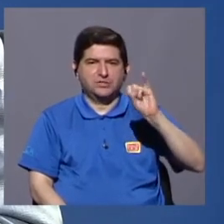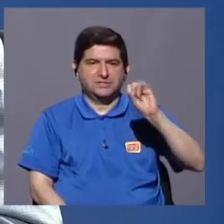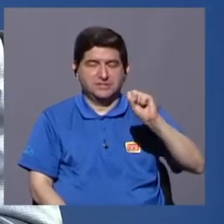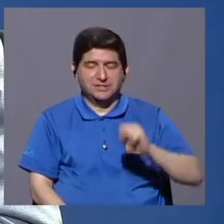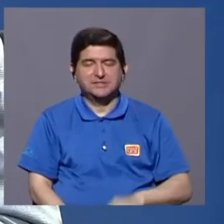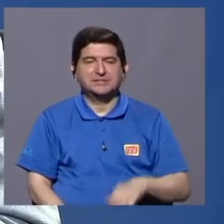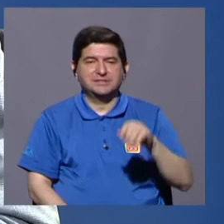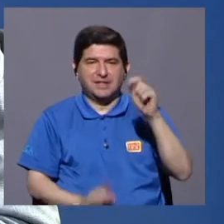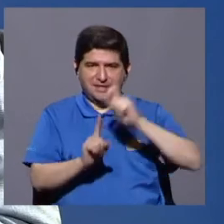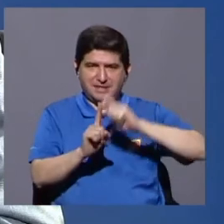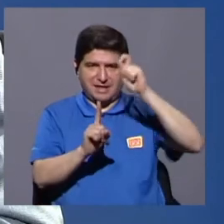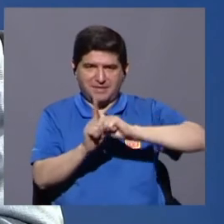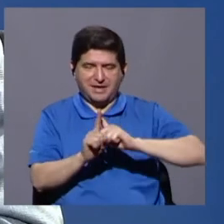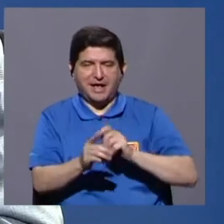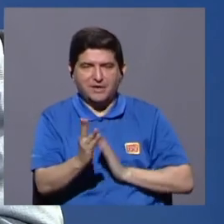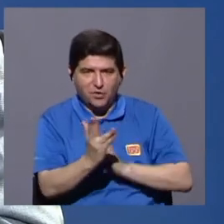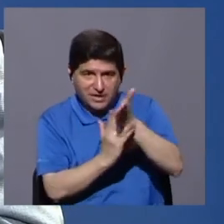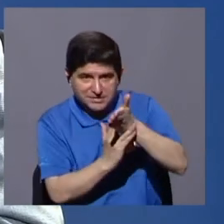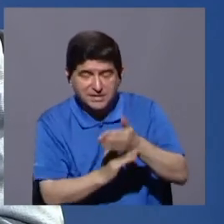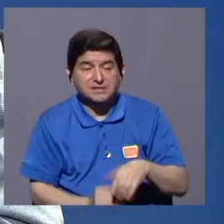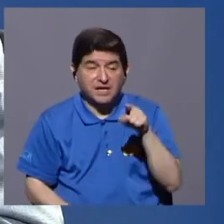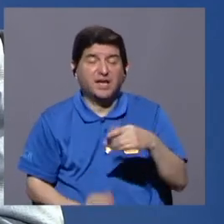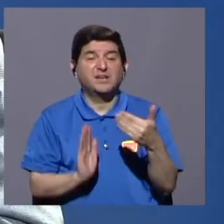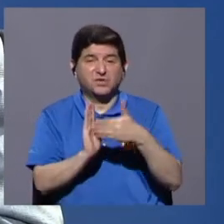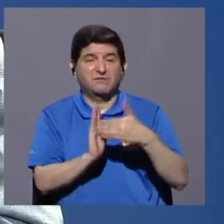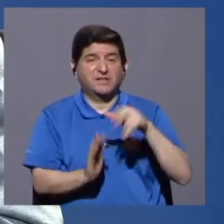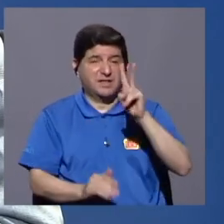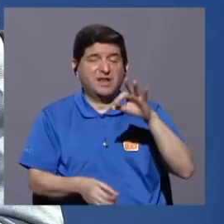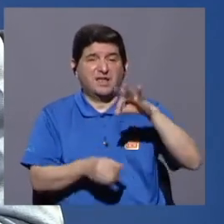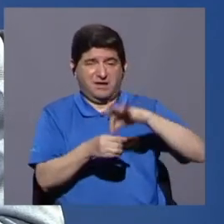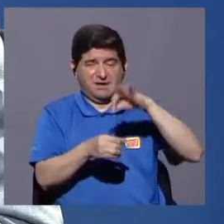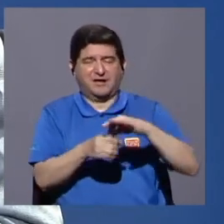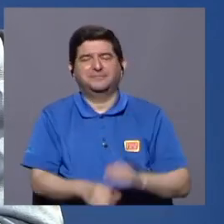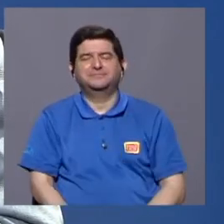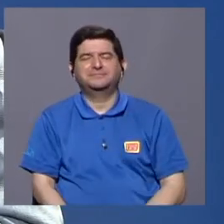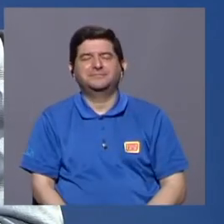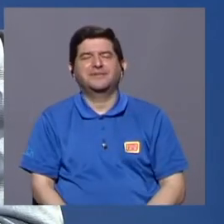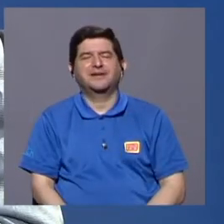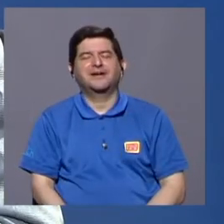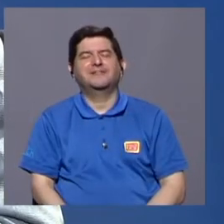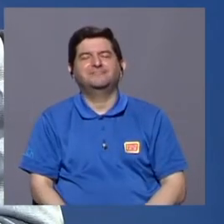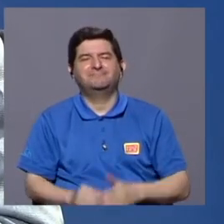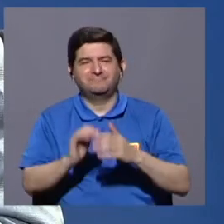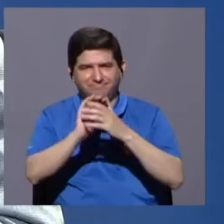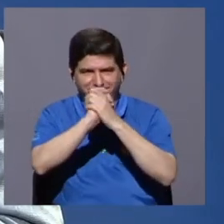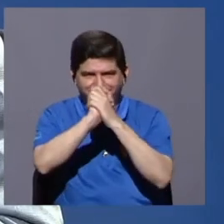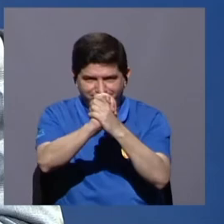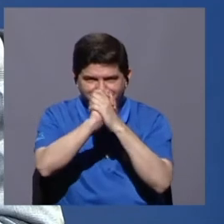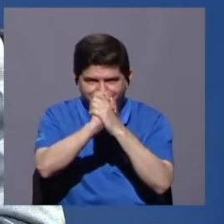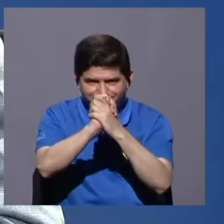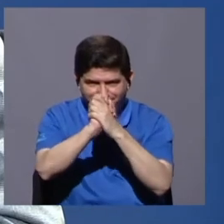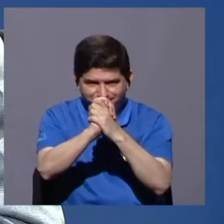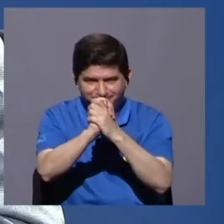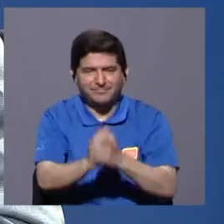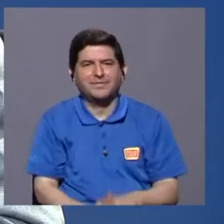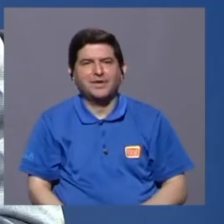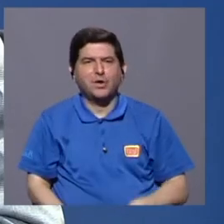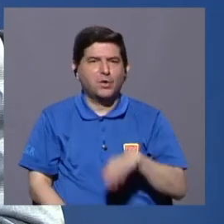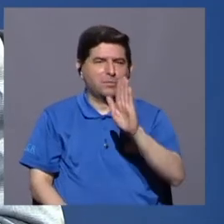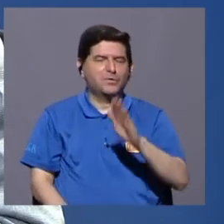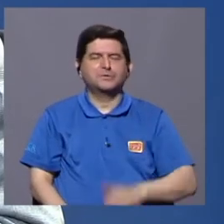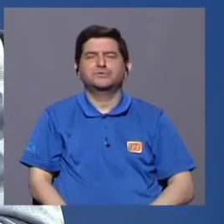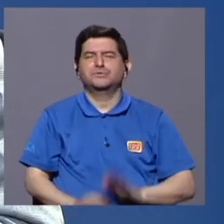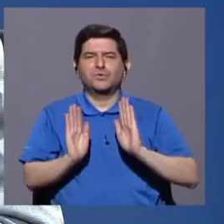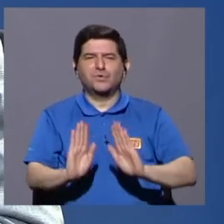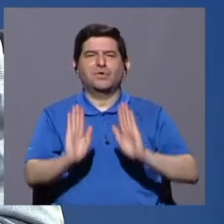sería aniquilar esos dos cultivos. Uh-huh. Andrea, muchas felicidades por estos grandes